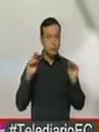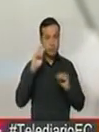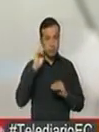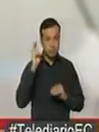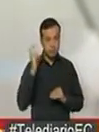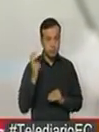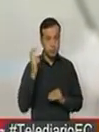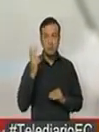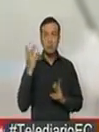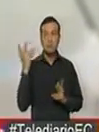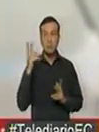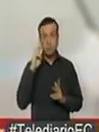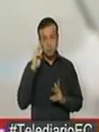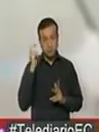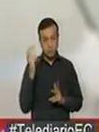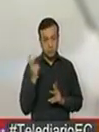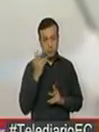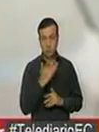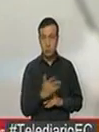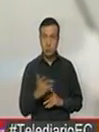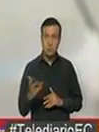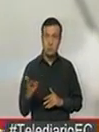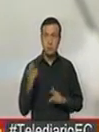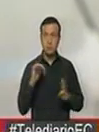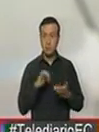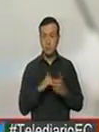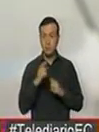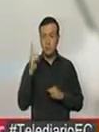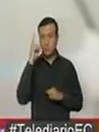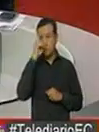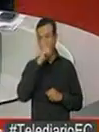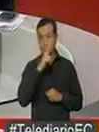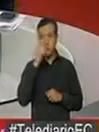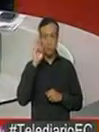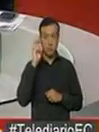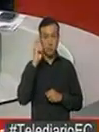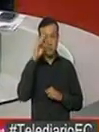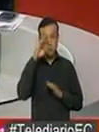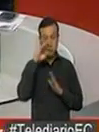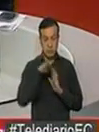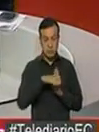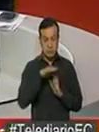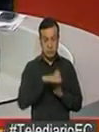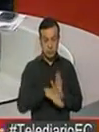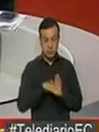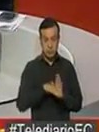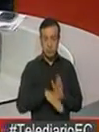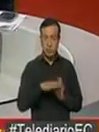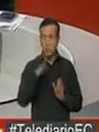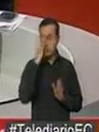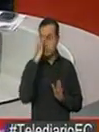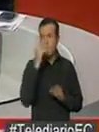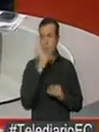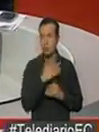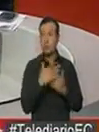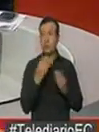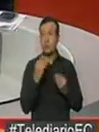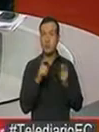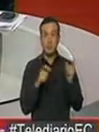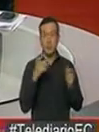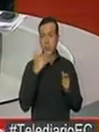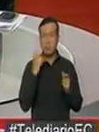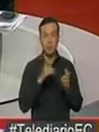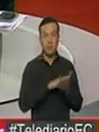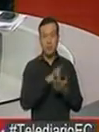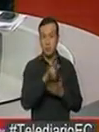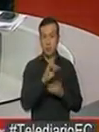está entrando en una fase de disminución posiblemente, porque efectivamente hay gente que prefiere ya